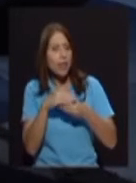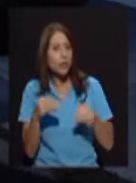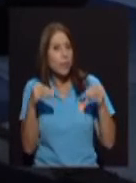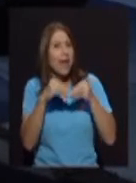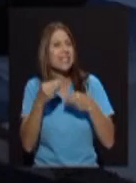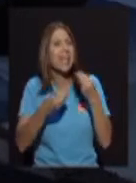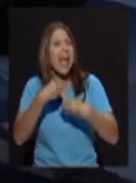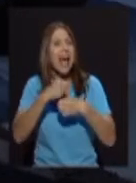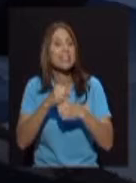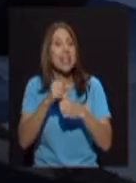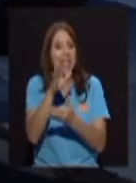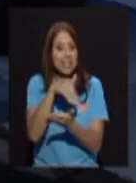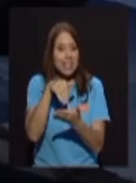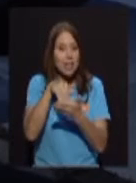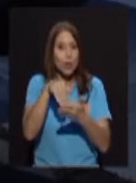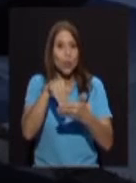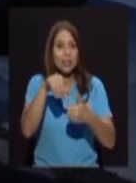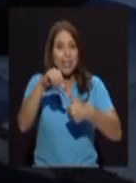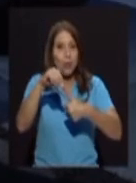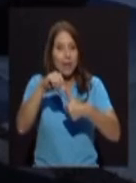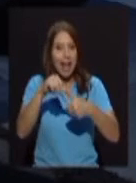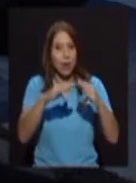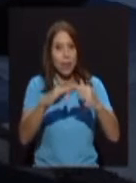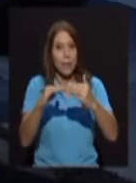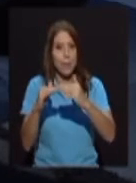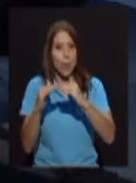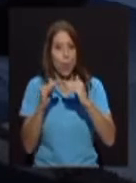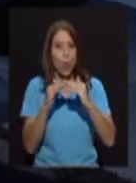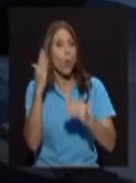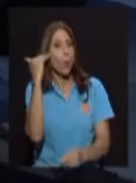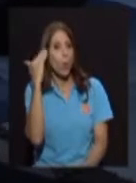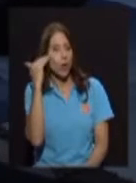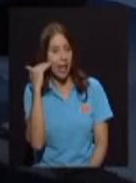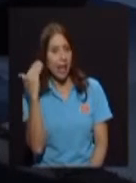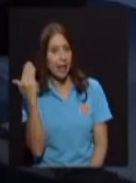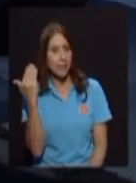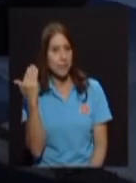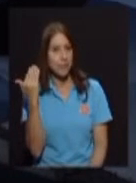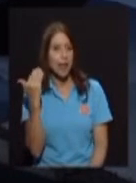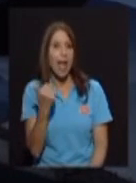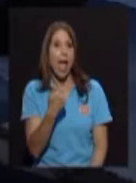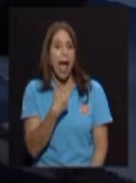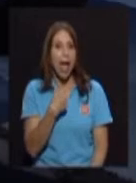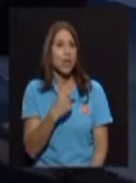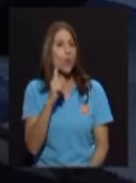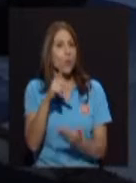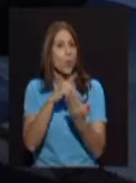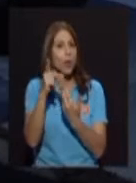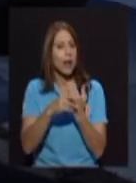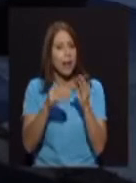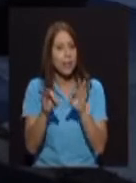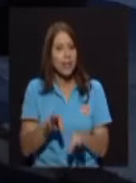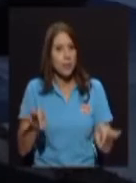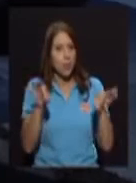hace el Centro Centroamericano y por qué hay un programa tan